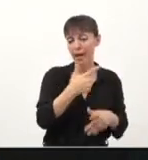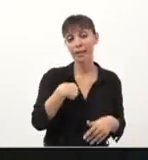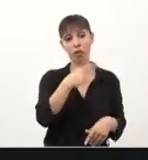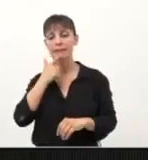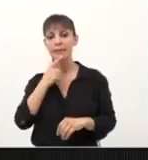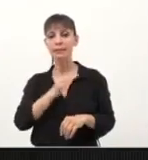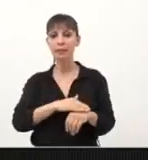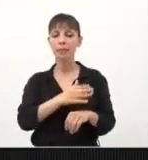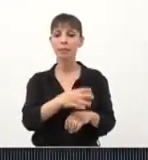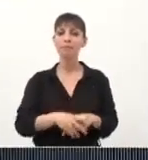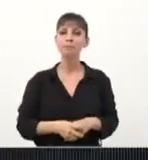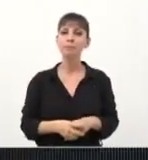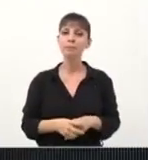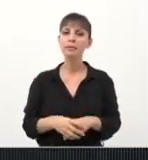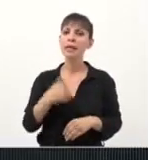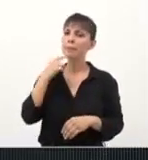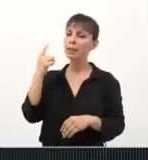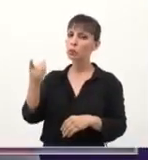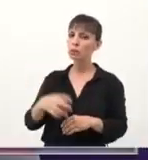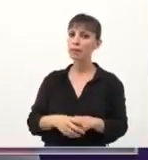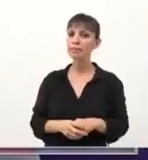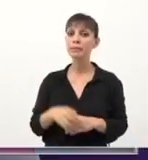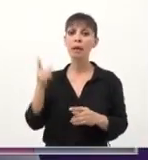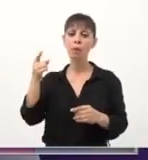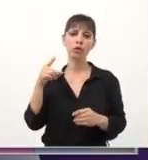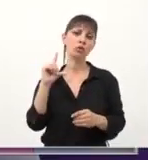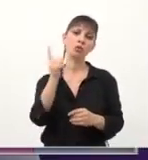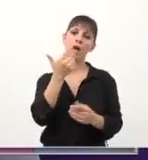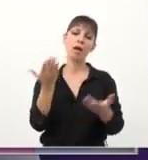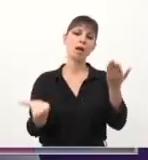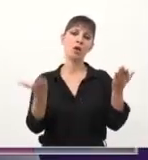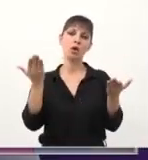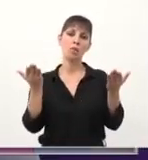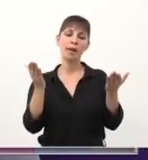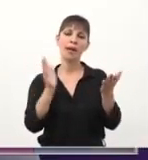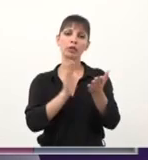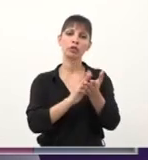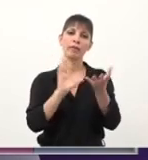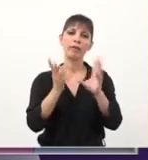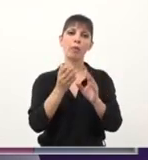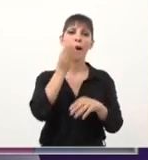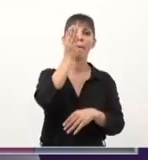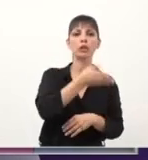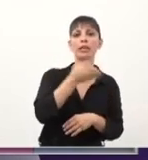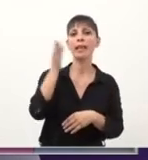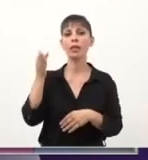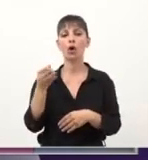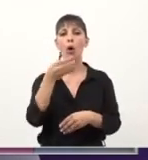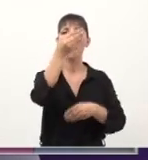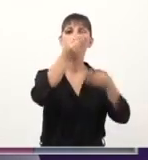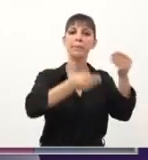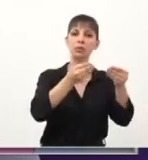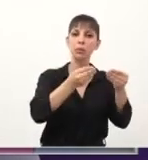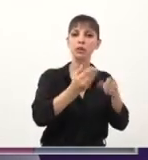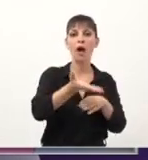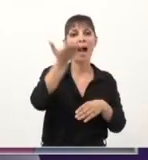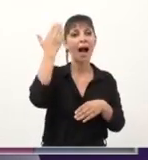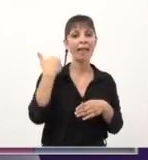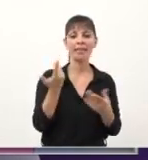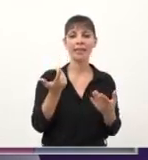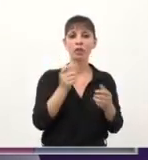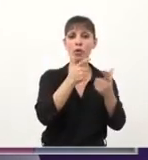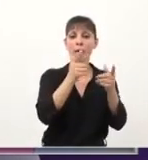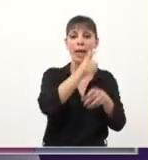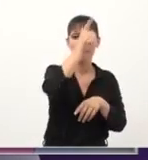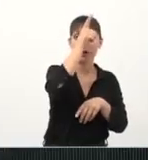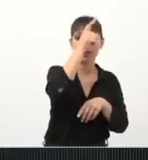todavía. Matías, más allá que no podés comparar en términos conceptuales, en términos porcentuales, un presupuesto que antes no tenía la policía ni el subte y